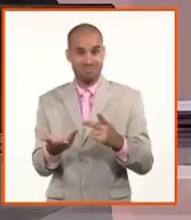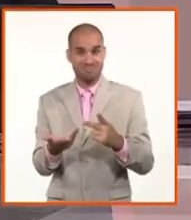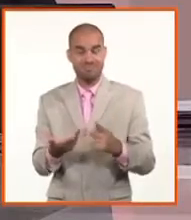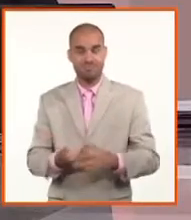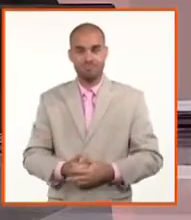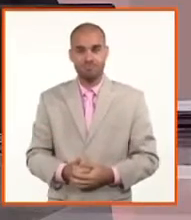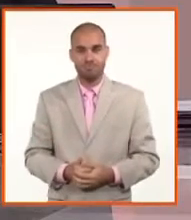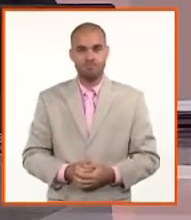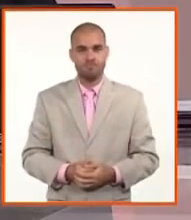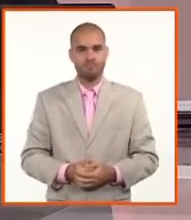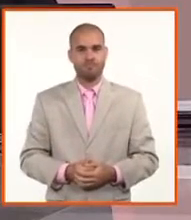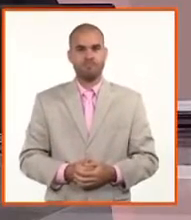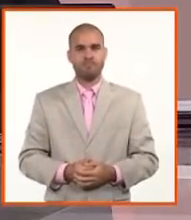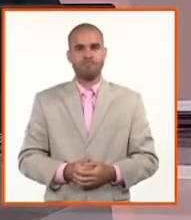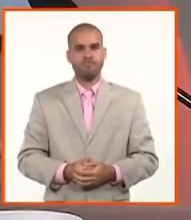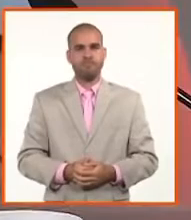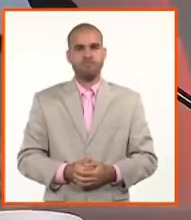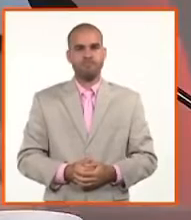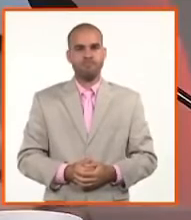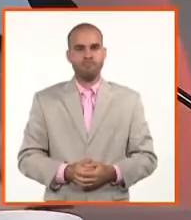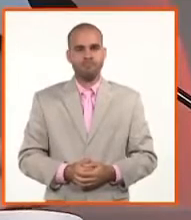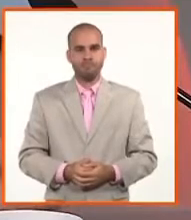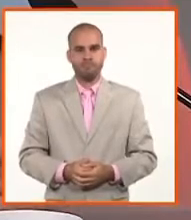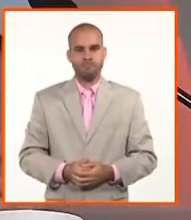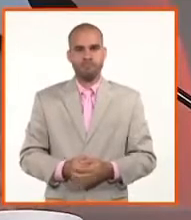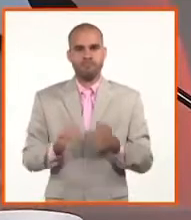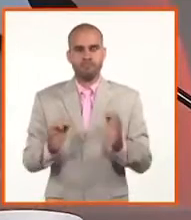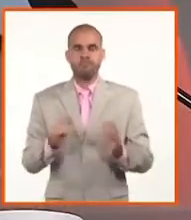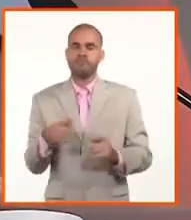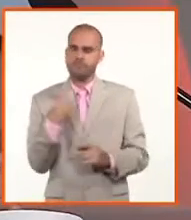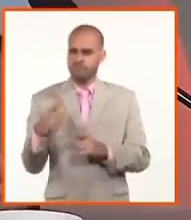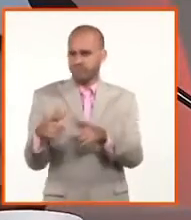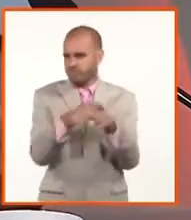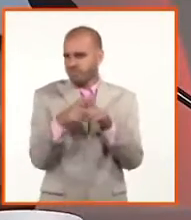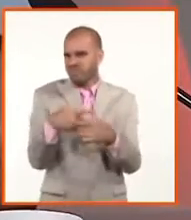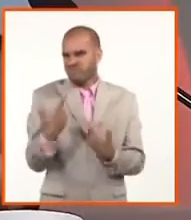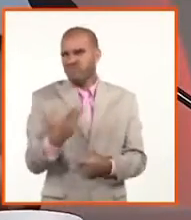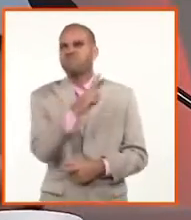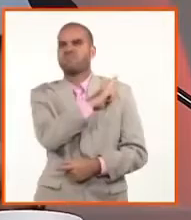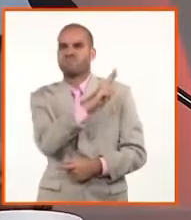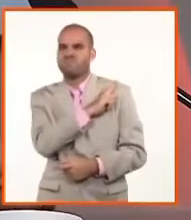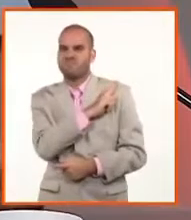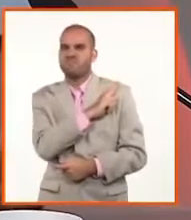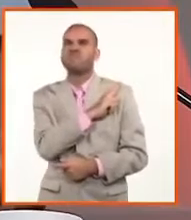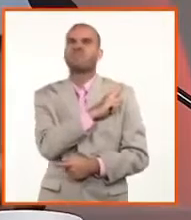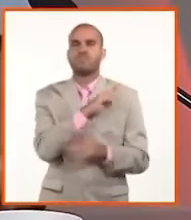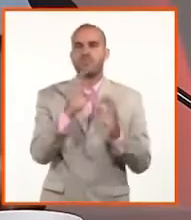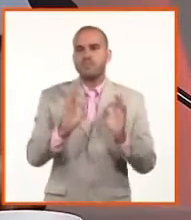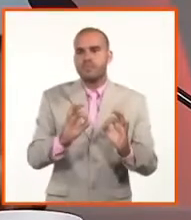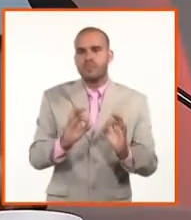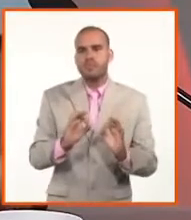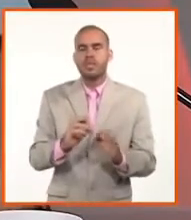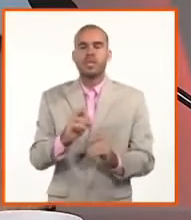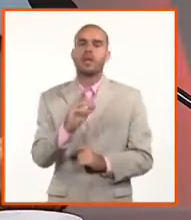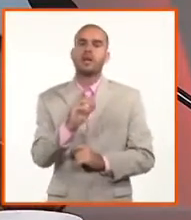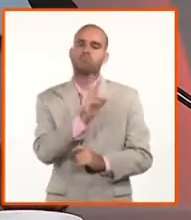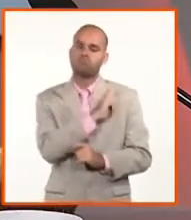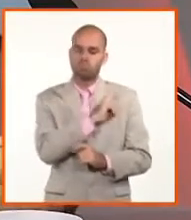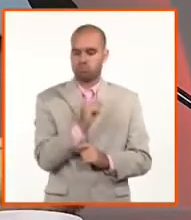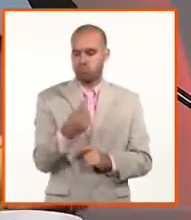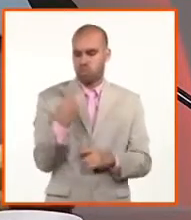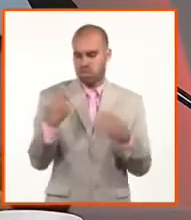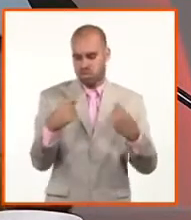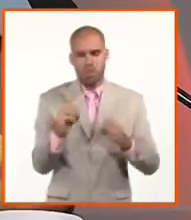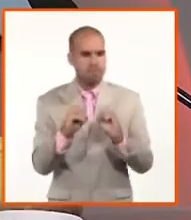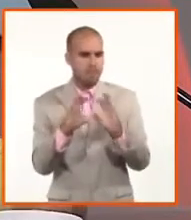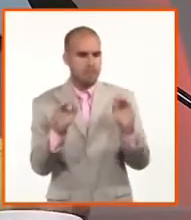mismo. Entonces, la asociación tiene esa responsabilidad. Tiene esa responsabilidad con la difusión de la obra, tiene esa responsabilidad con la